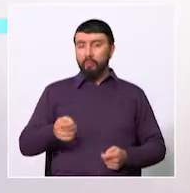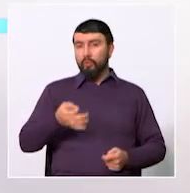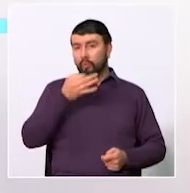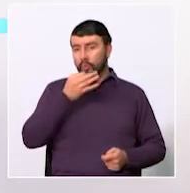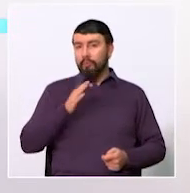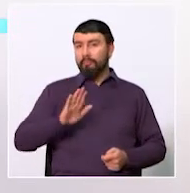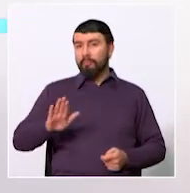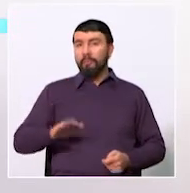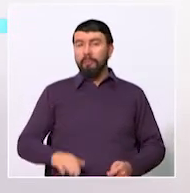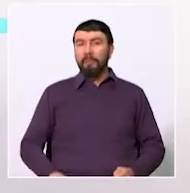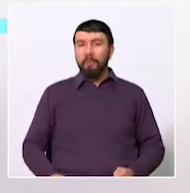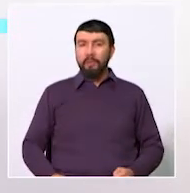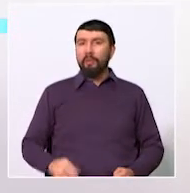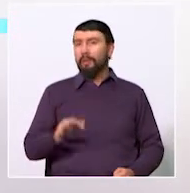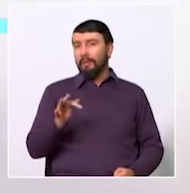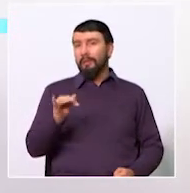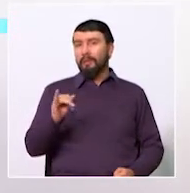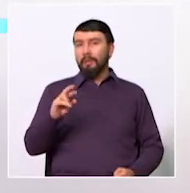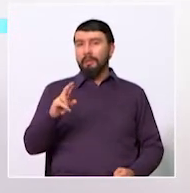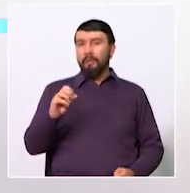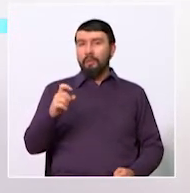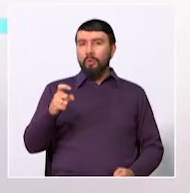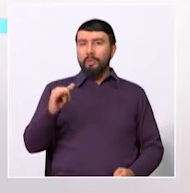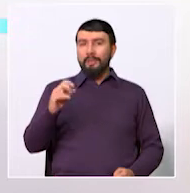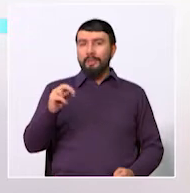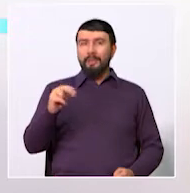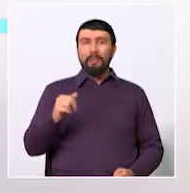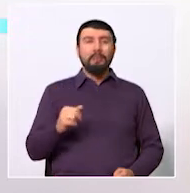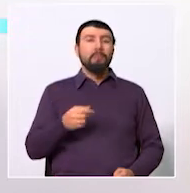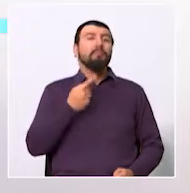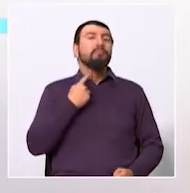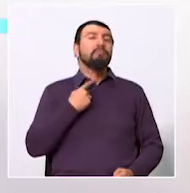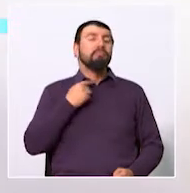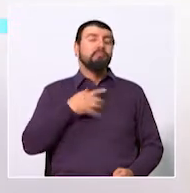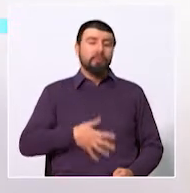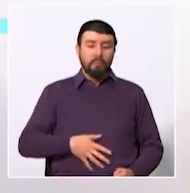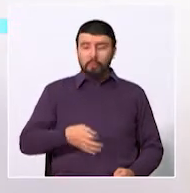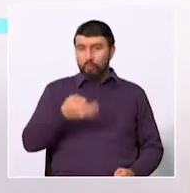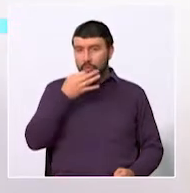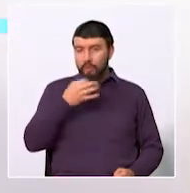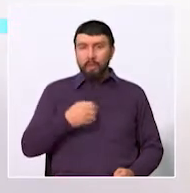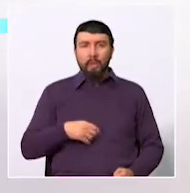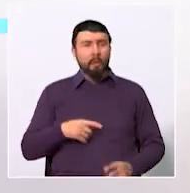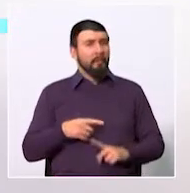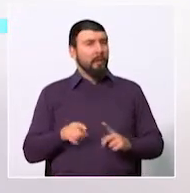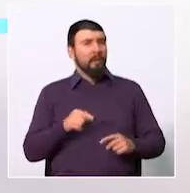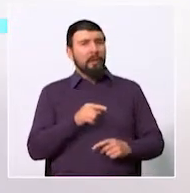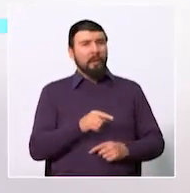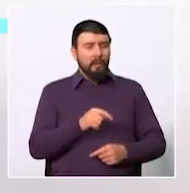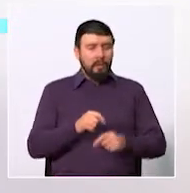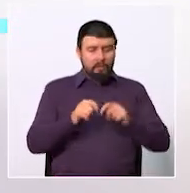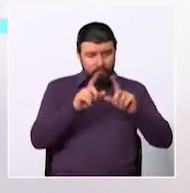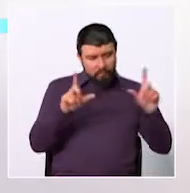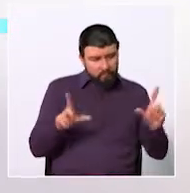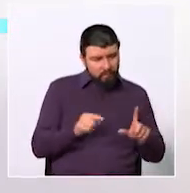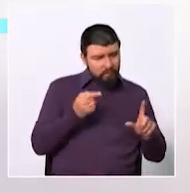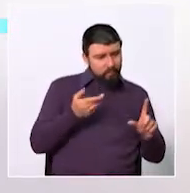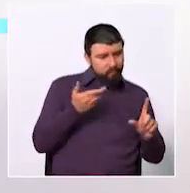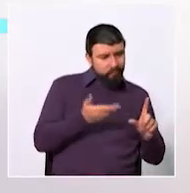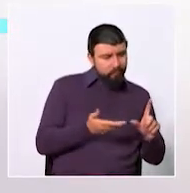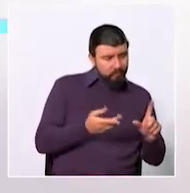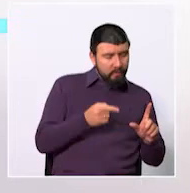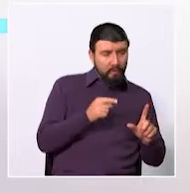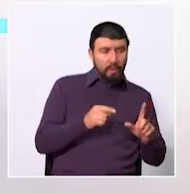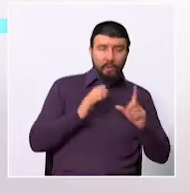de la tiroxina entonces gracias a los exámenes y a la respuesta del